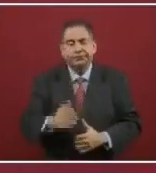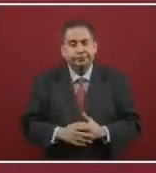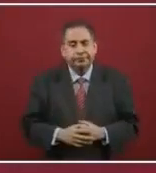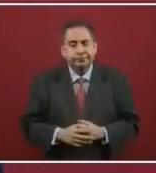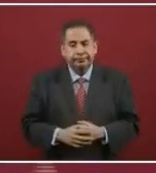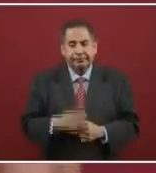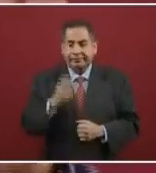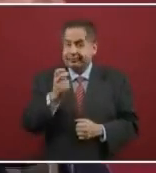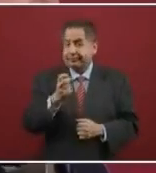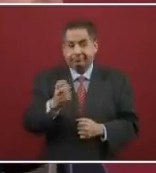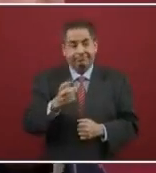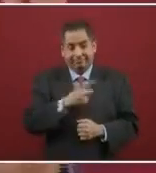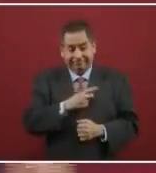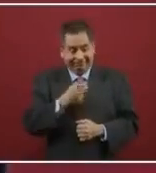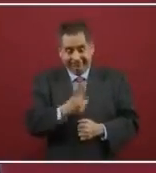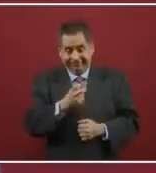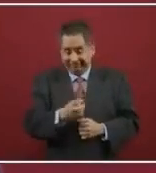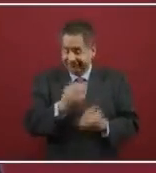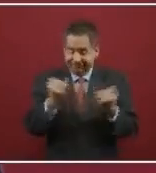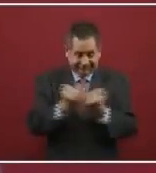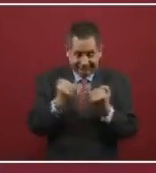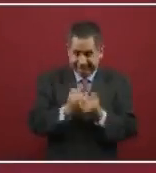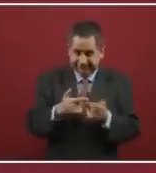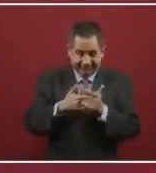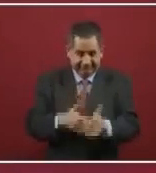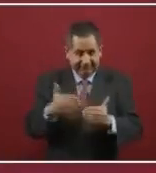Y así lo tenemos que hacer hacia adelante.